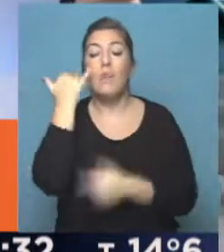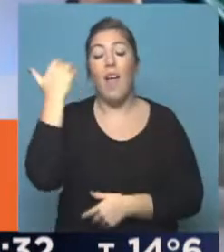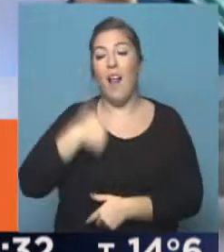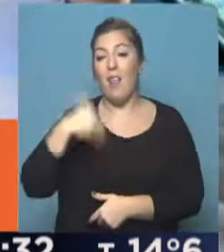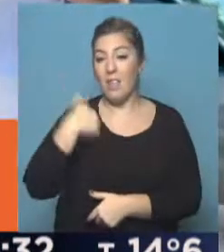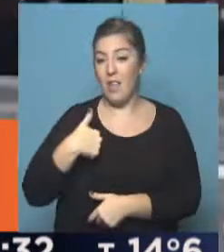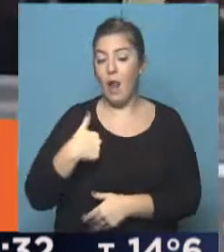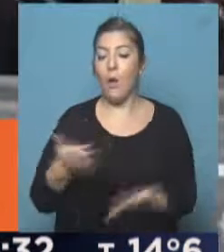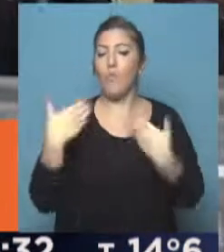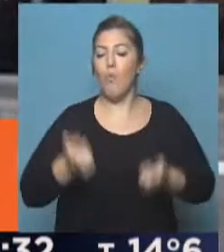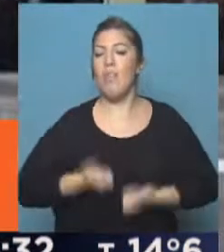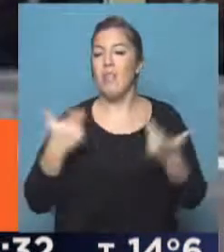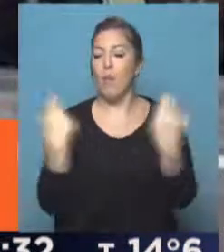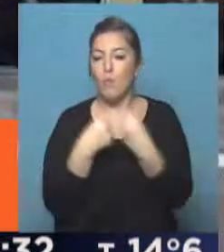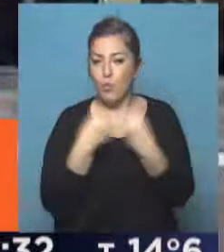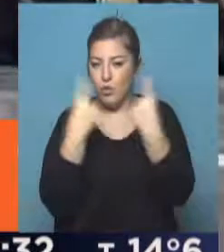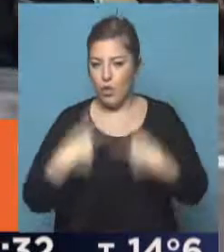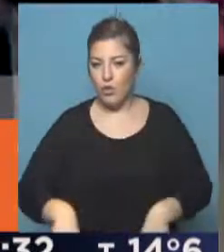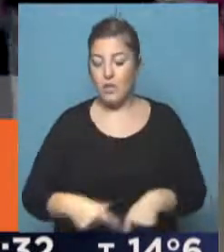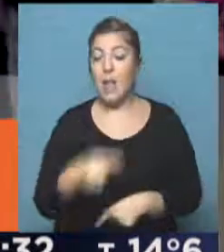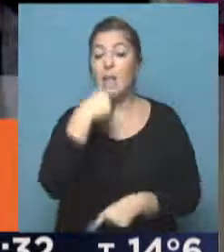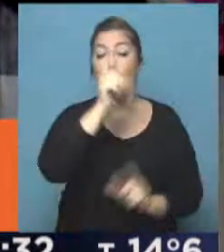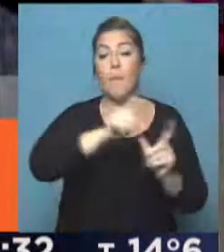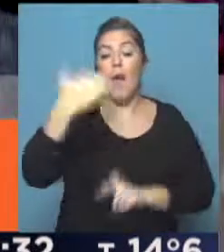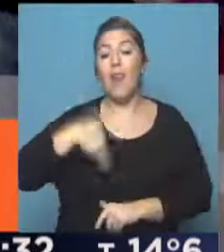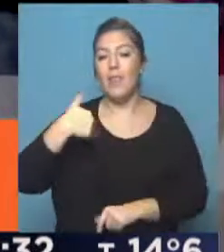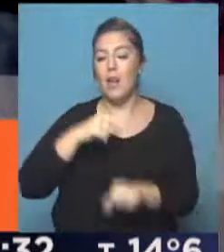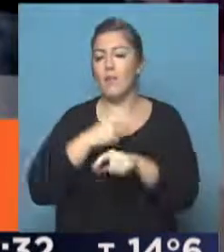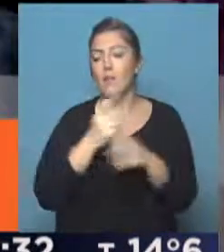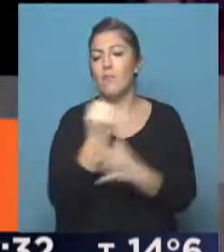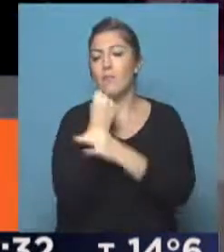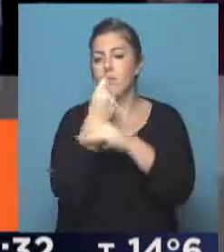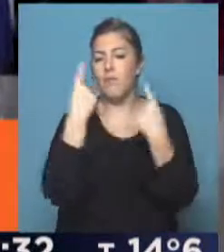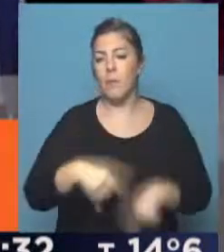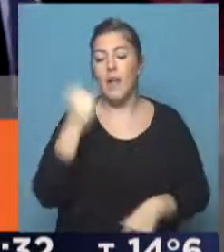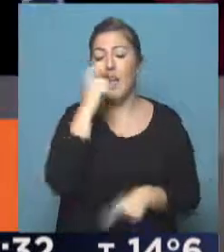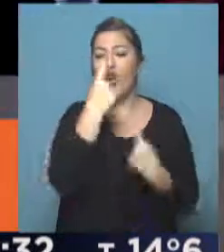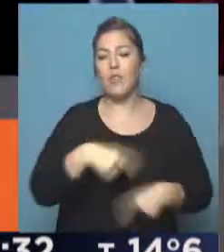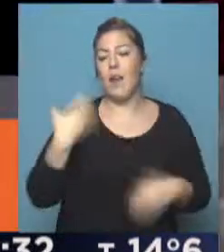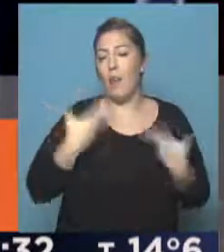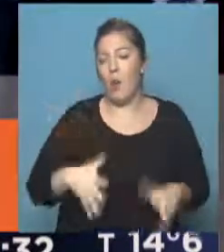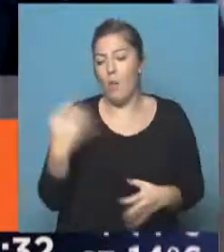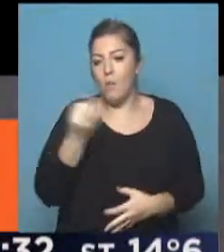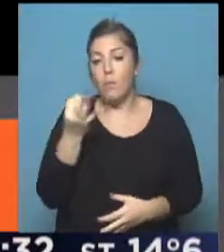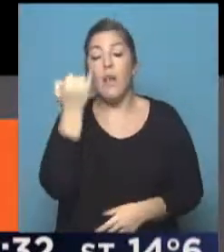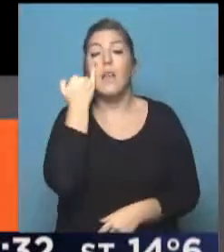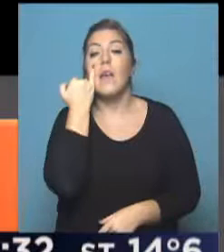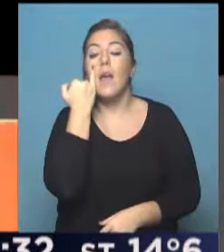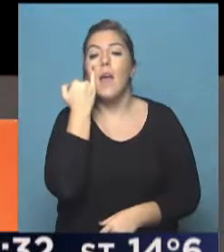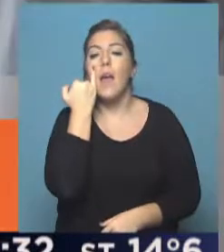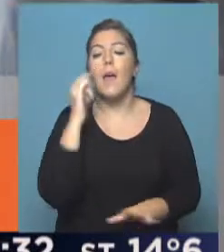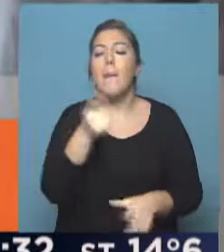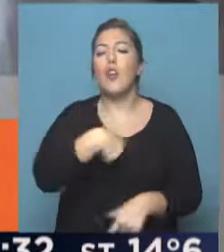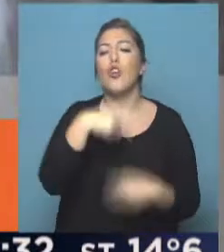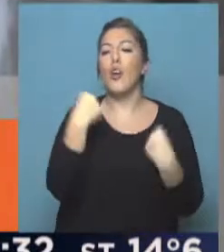destacó, puede ofrecer mucho. Dijo que los argentinos tenemos talento y recursos naturales maravillosos, pero lo que esperan de nosotros